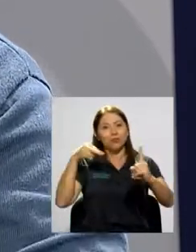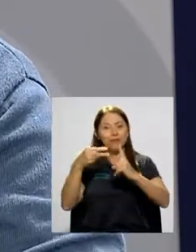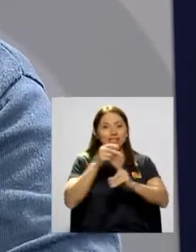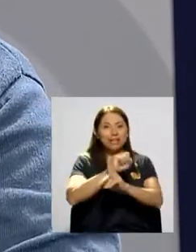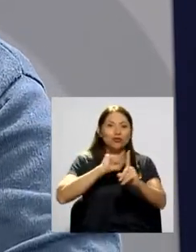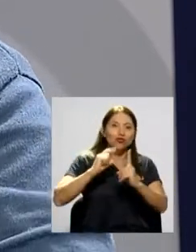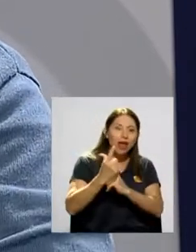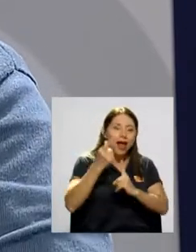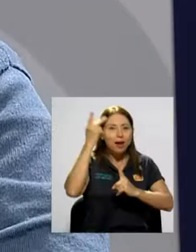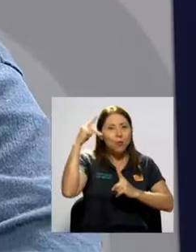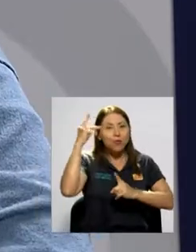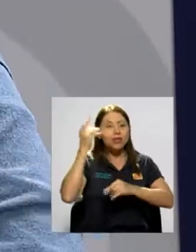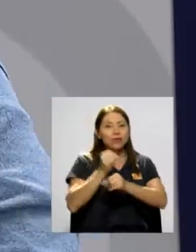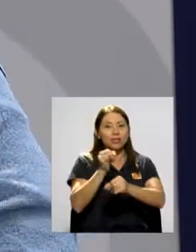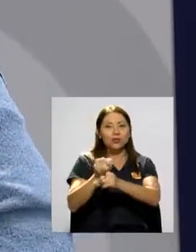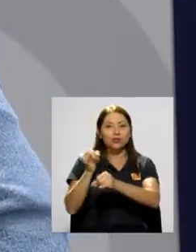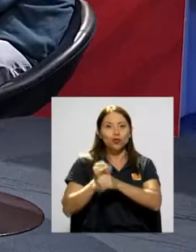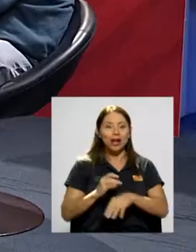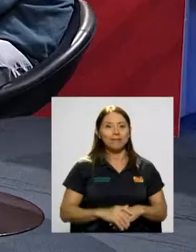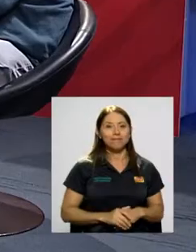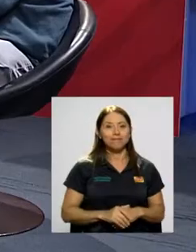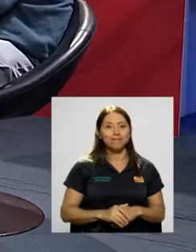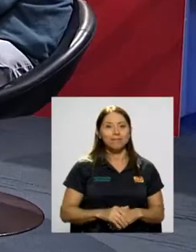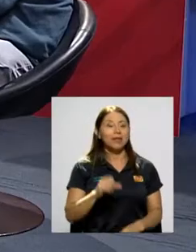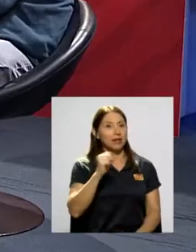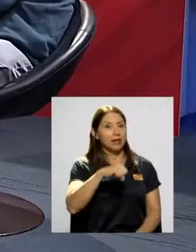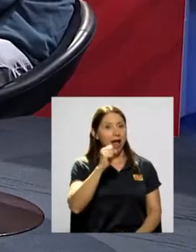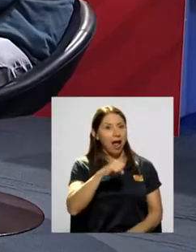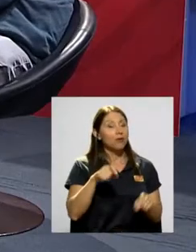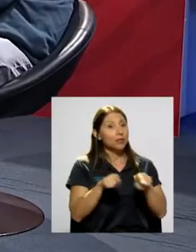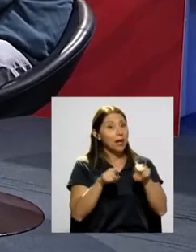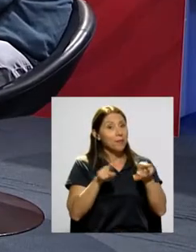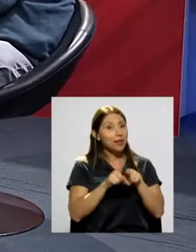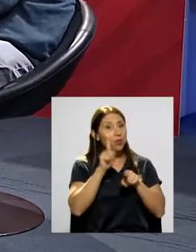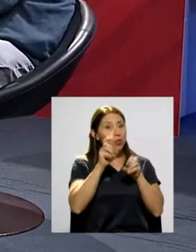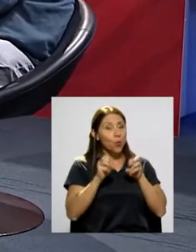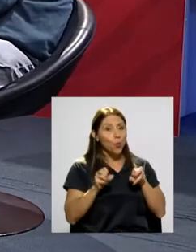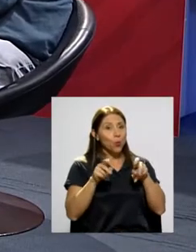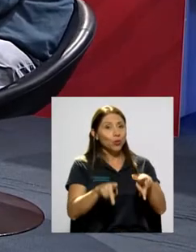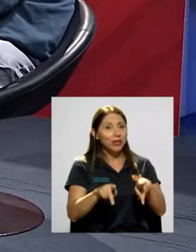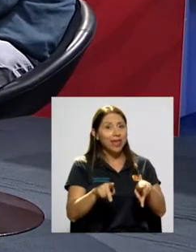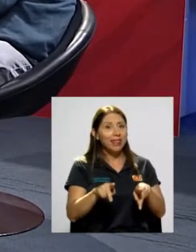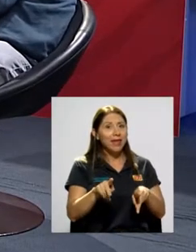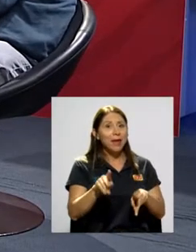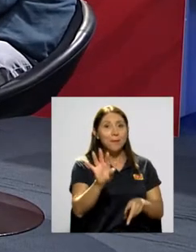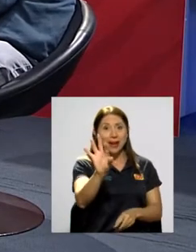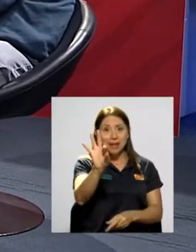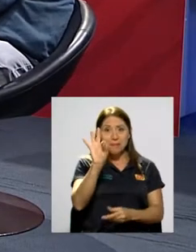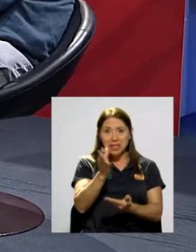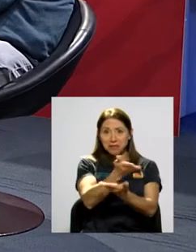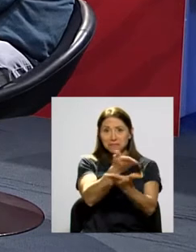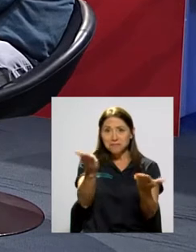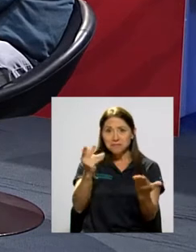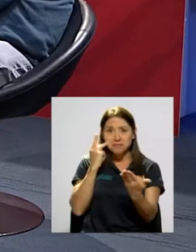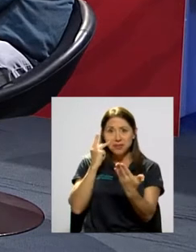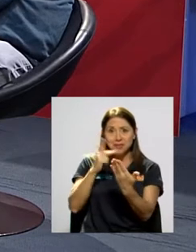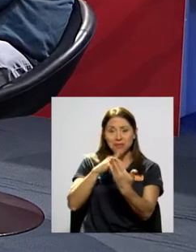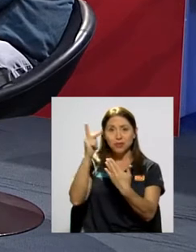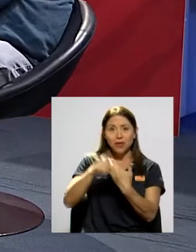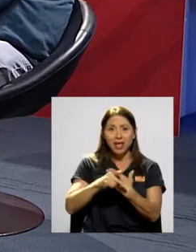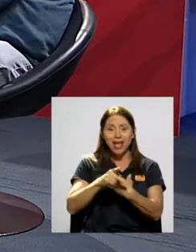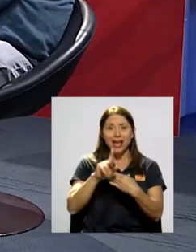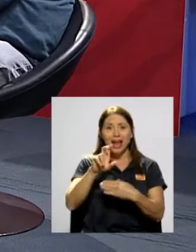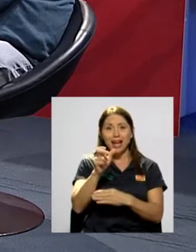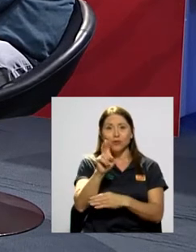social, político, institucional. Claro, y es también una oportunidad para invitar a la audiencia de Canal UCR a seguirnos